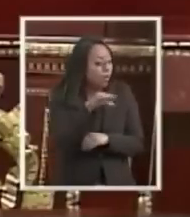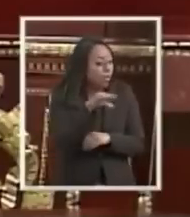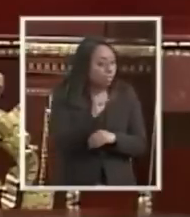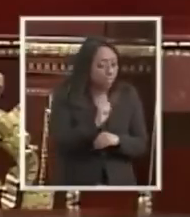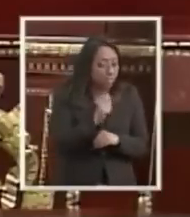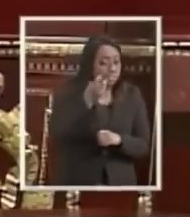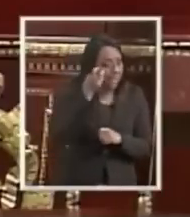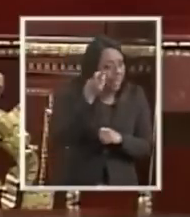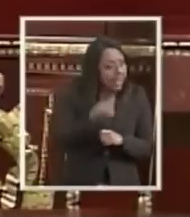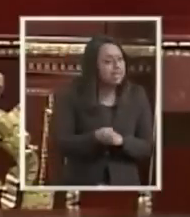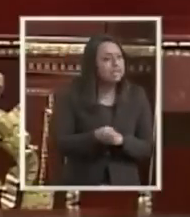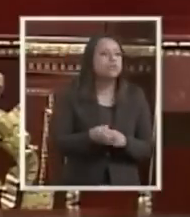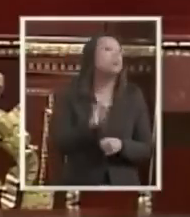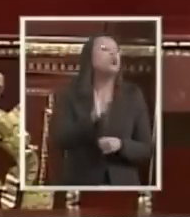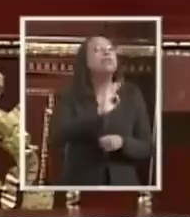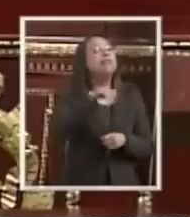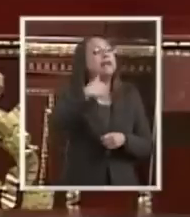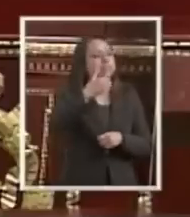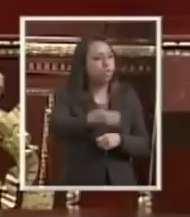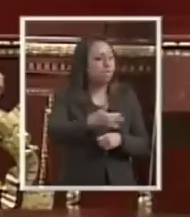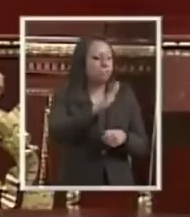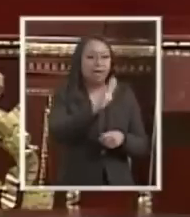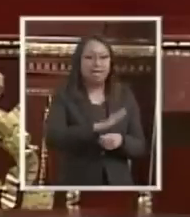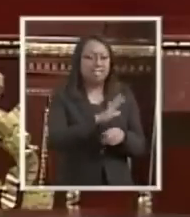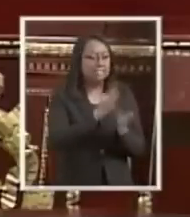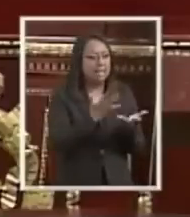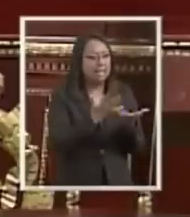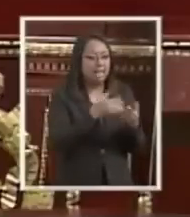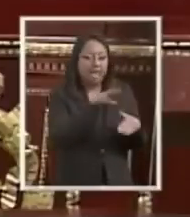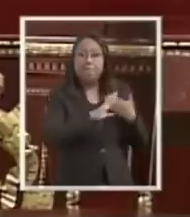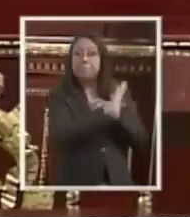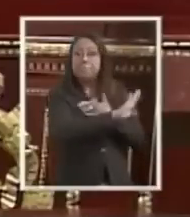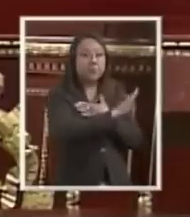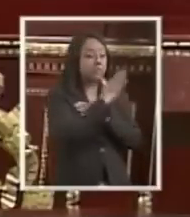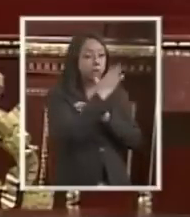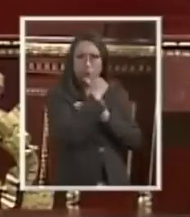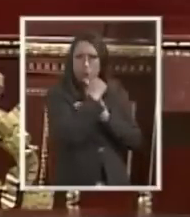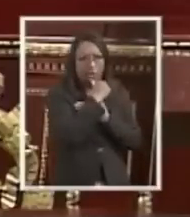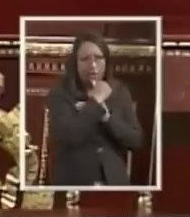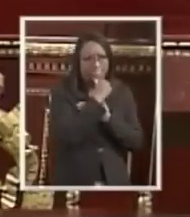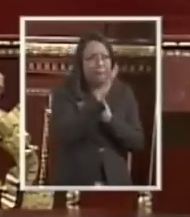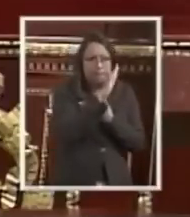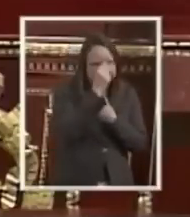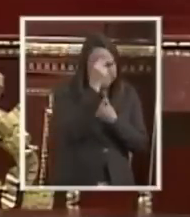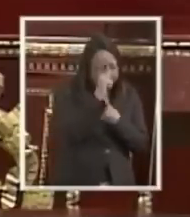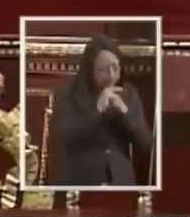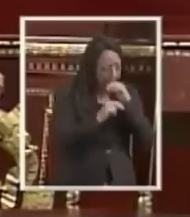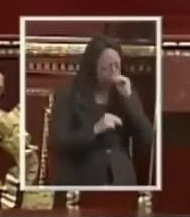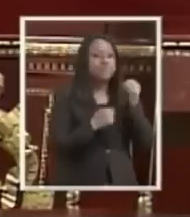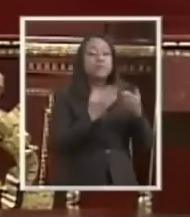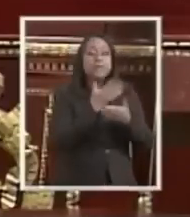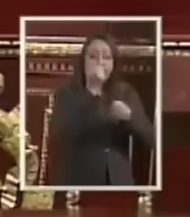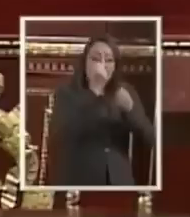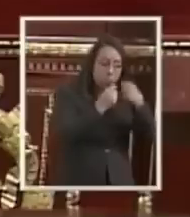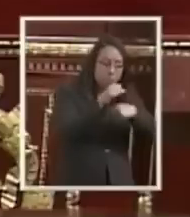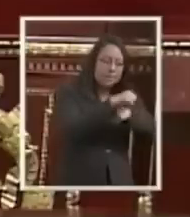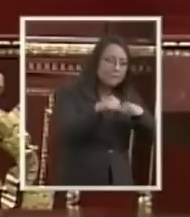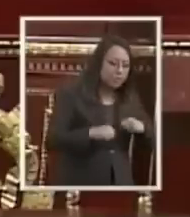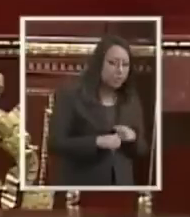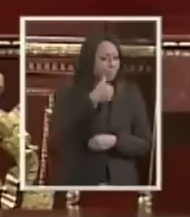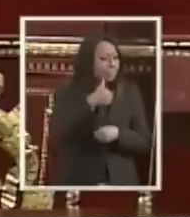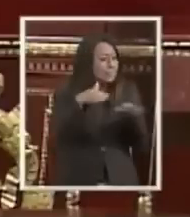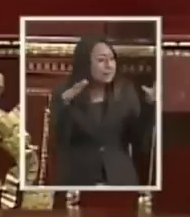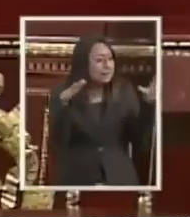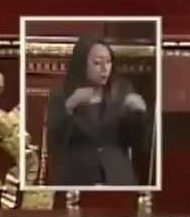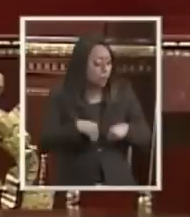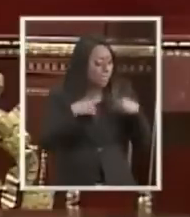hará dependientes a los fármacos por el resto de sus vidas. Cirugías en las que mutilan los genitales o los